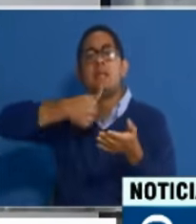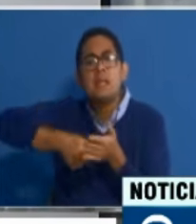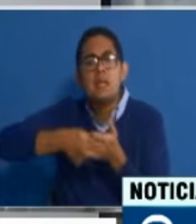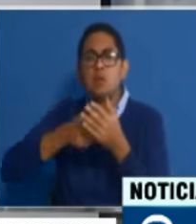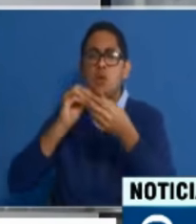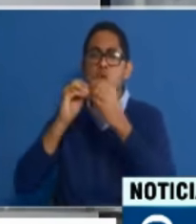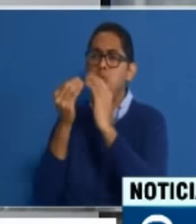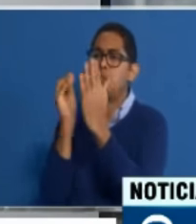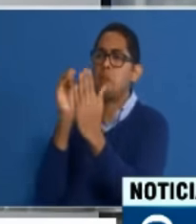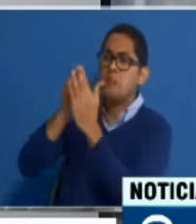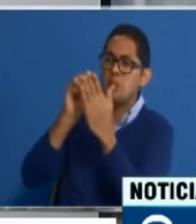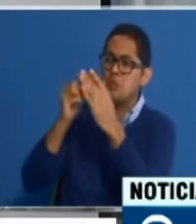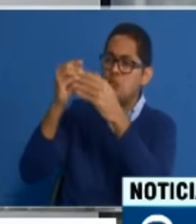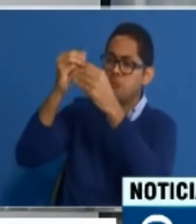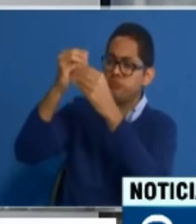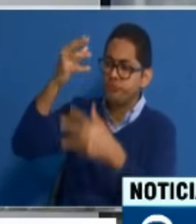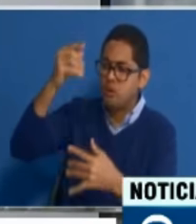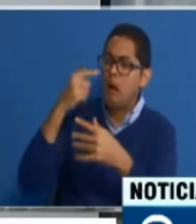información necesaria.